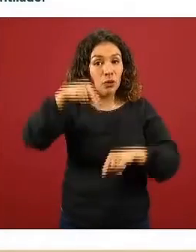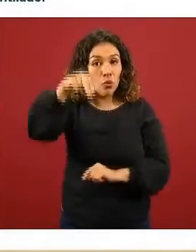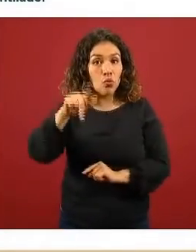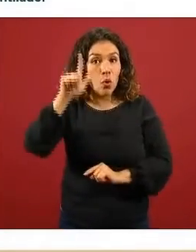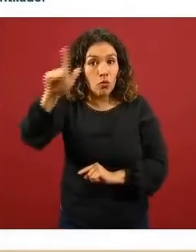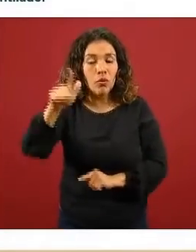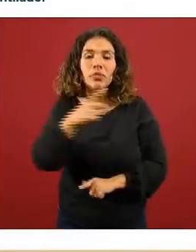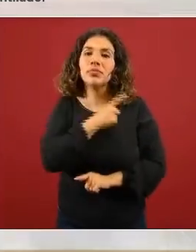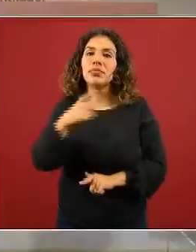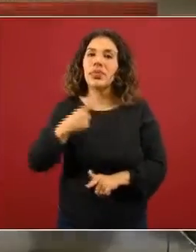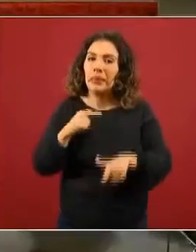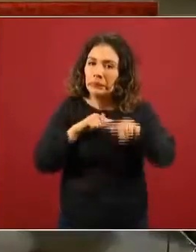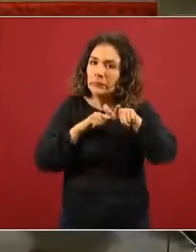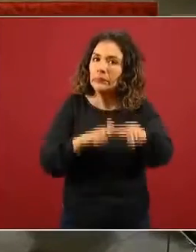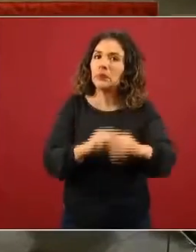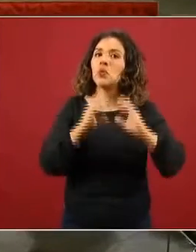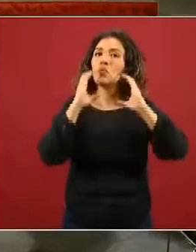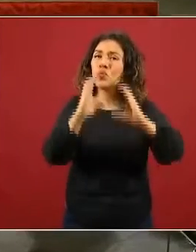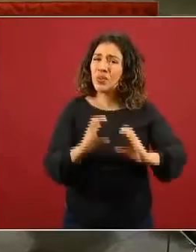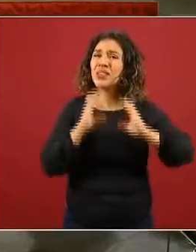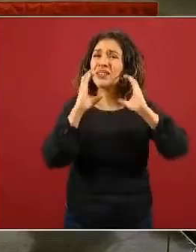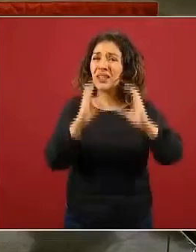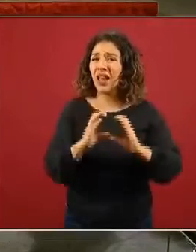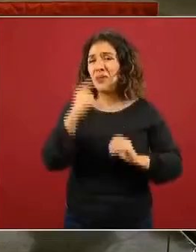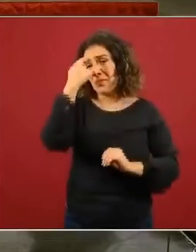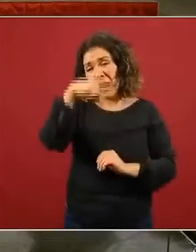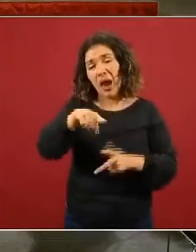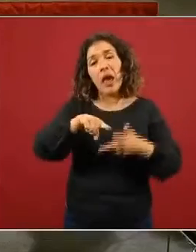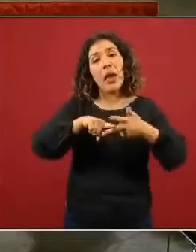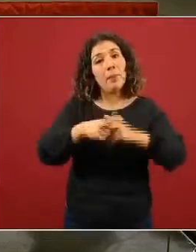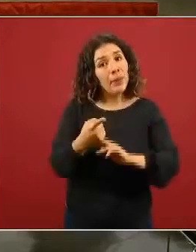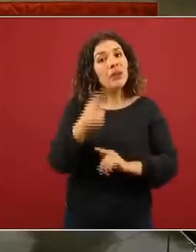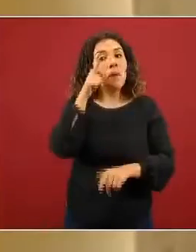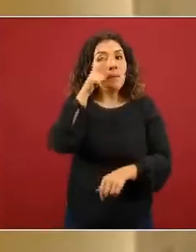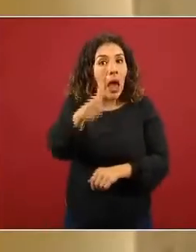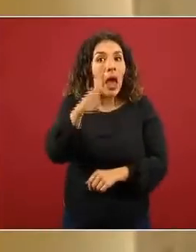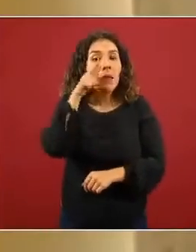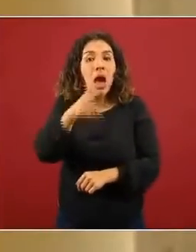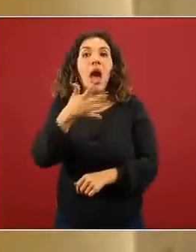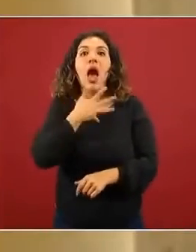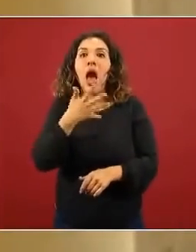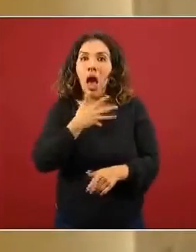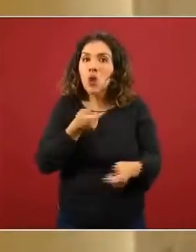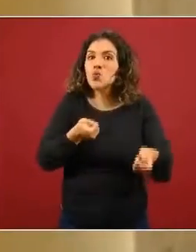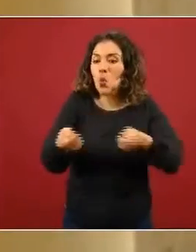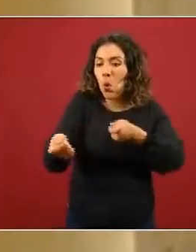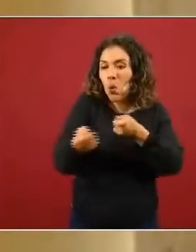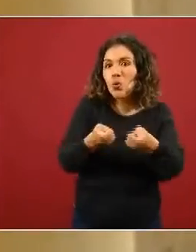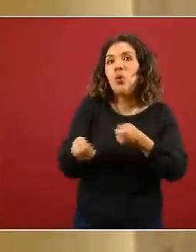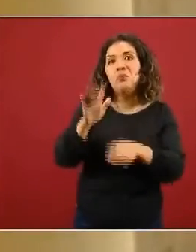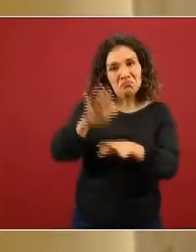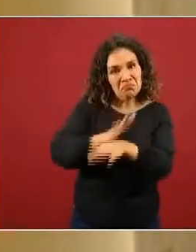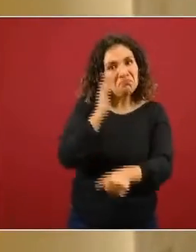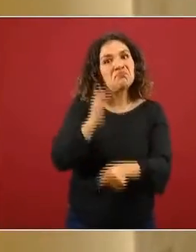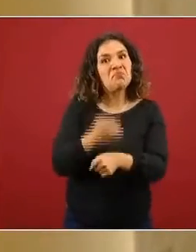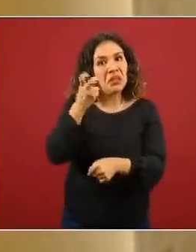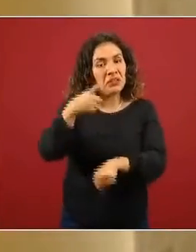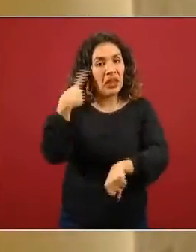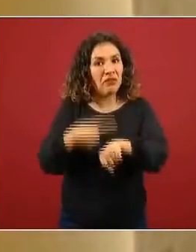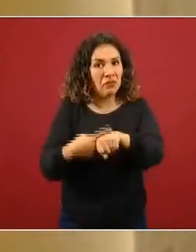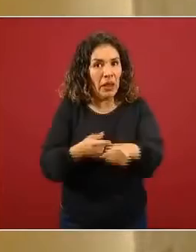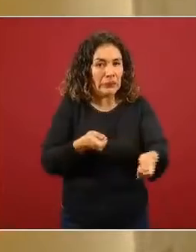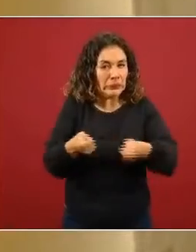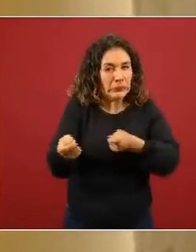León a mantener las acciones que empiezan a evidenciar cierto control de la epidemia,